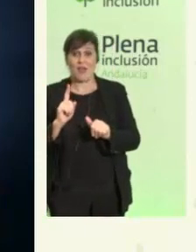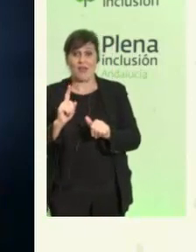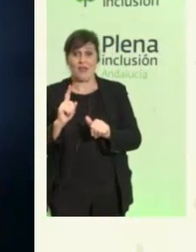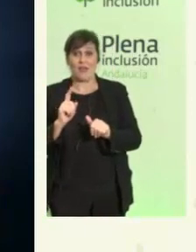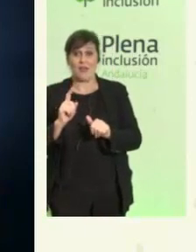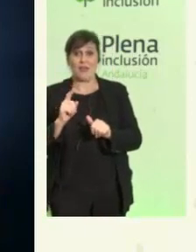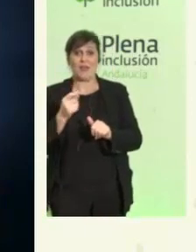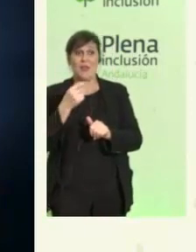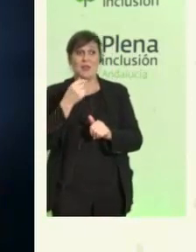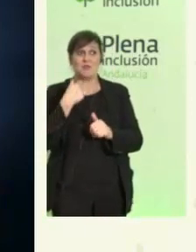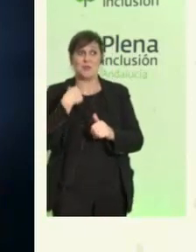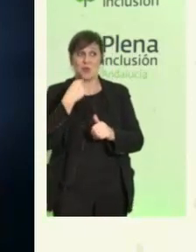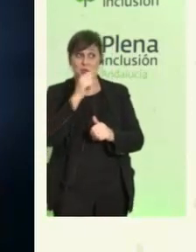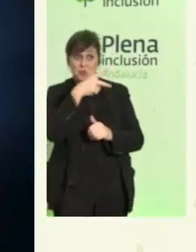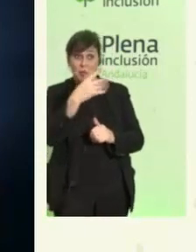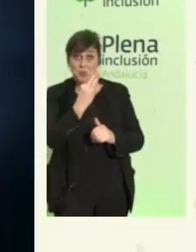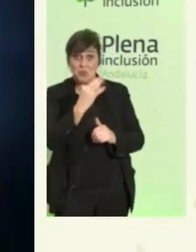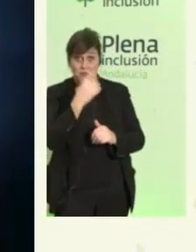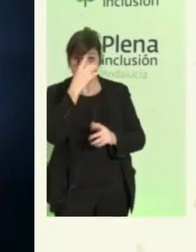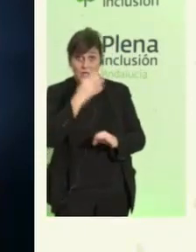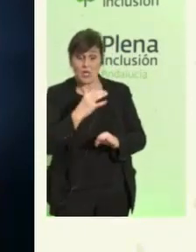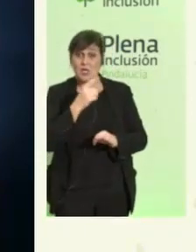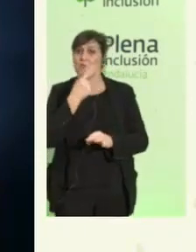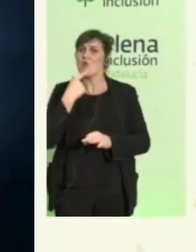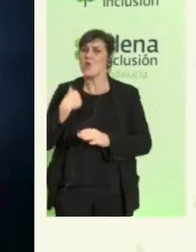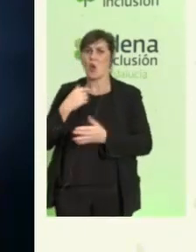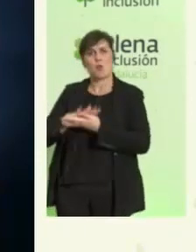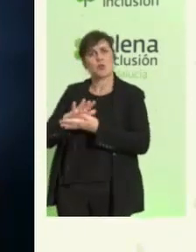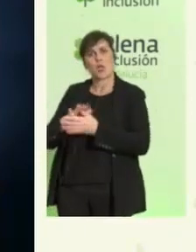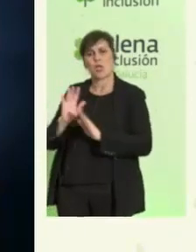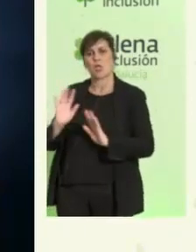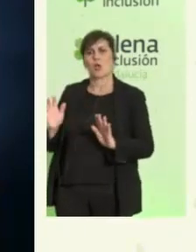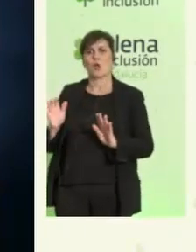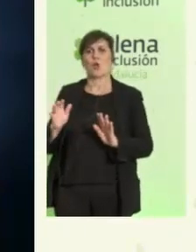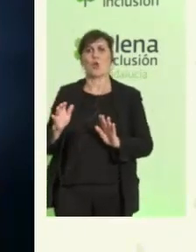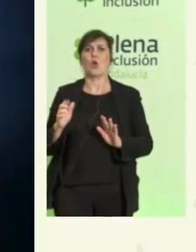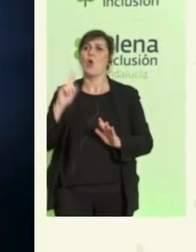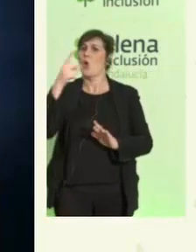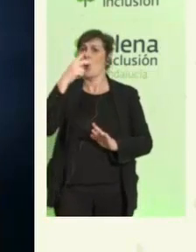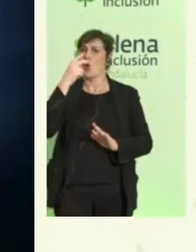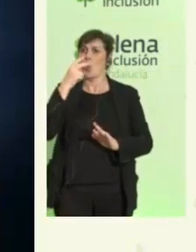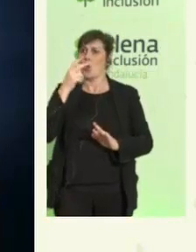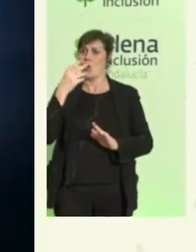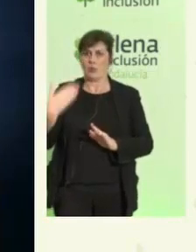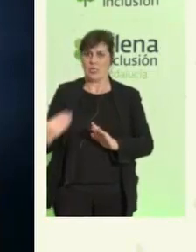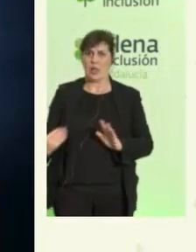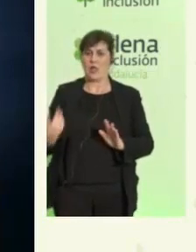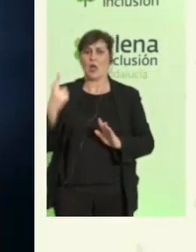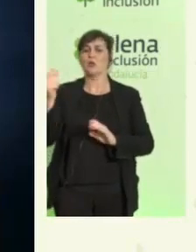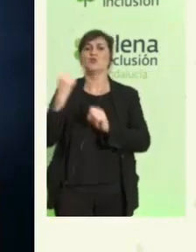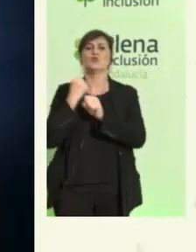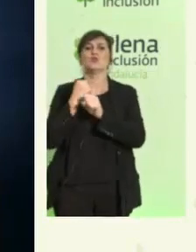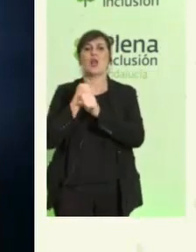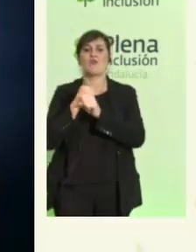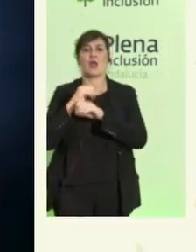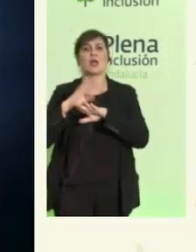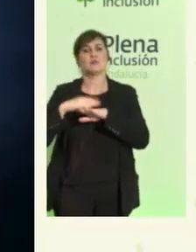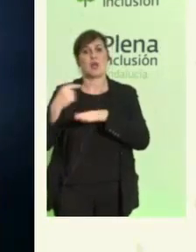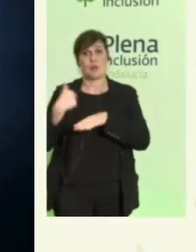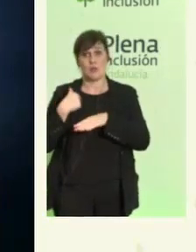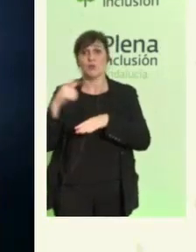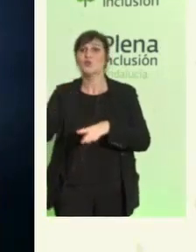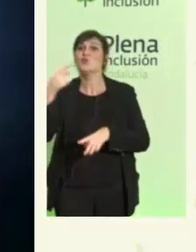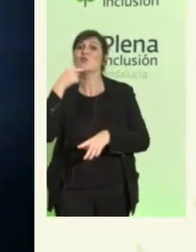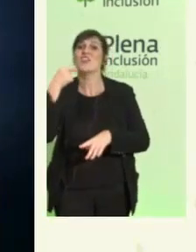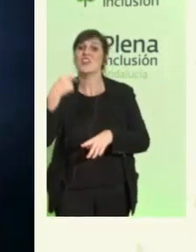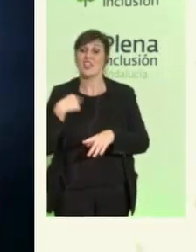muy tranquilamente, porque era una persona muy tranquila, no me importa, tú trabajas para mí, dijiste que trabajabas para mí,